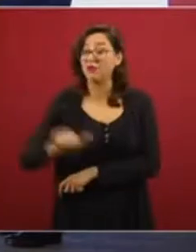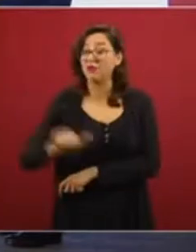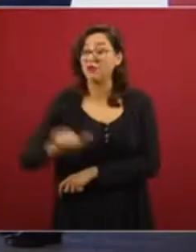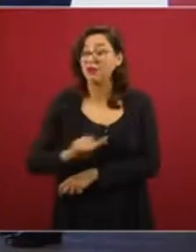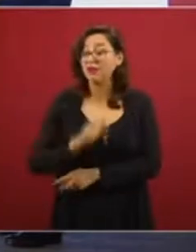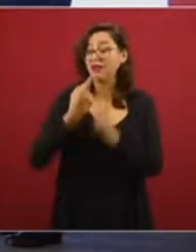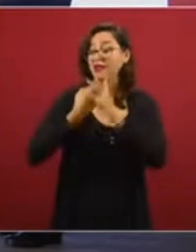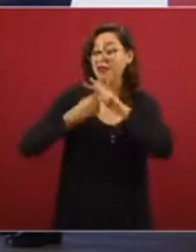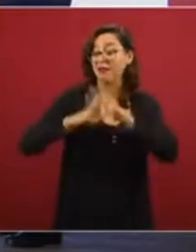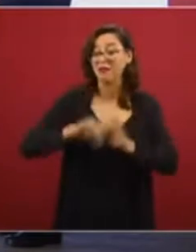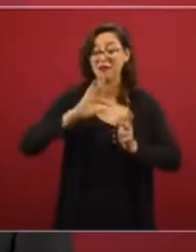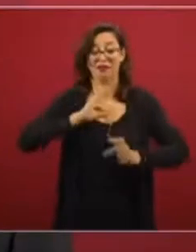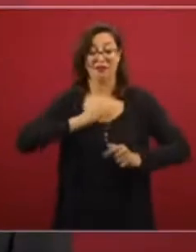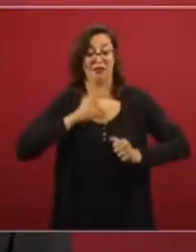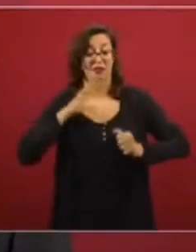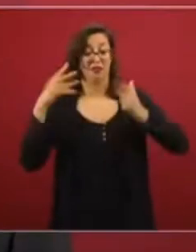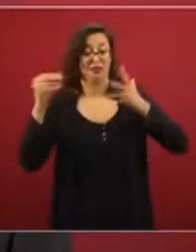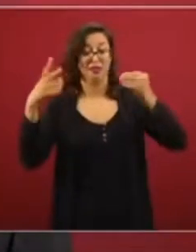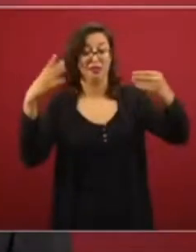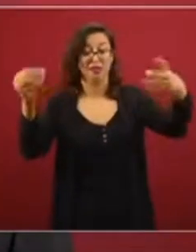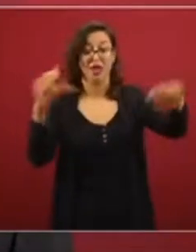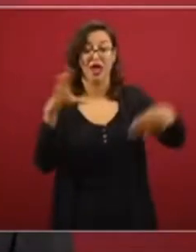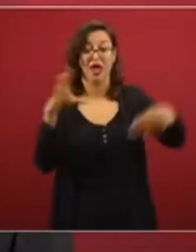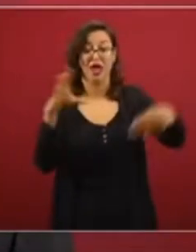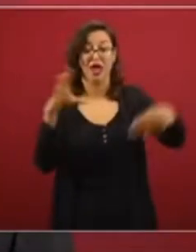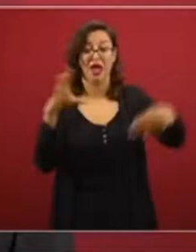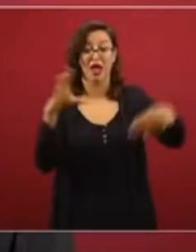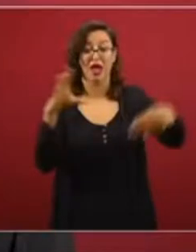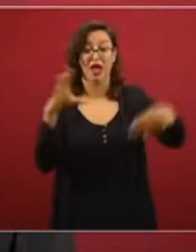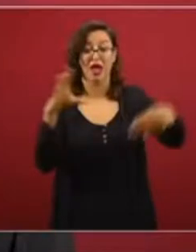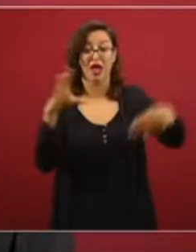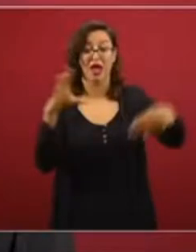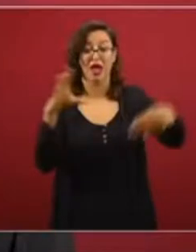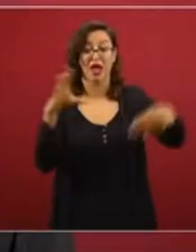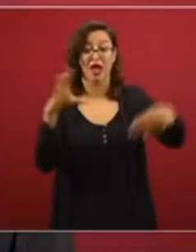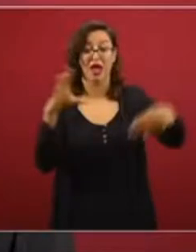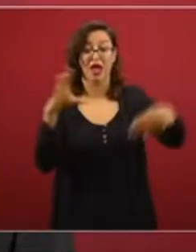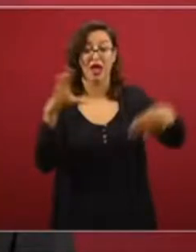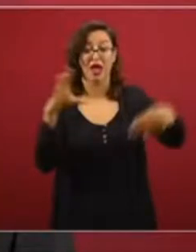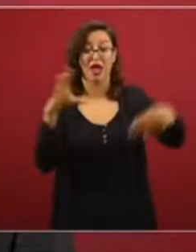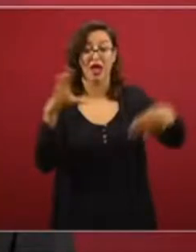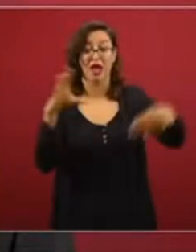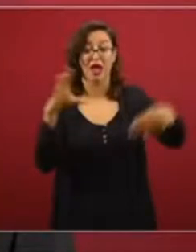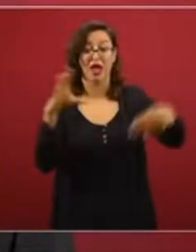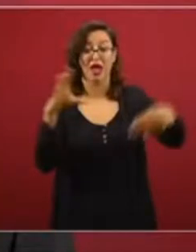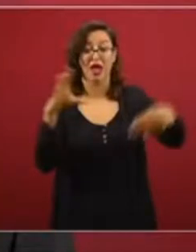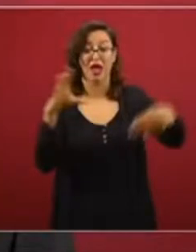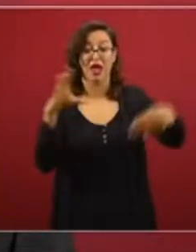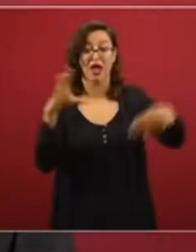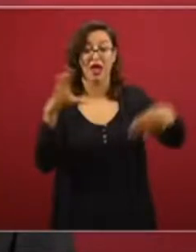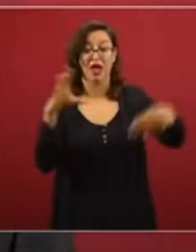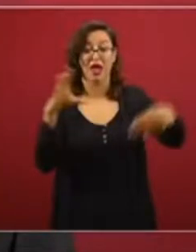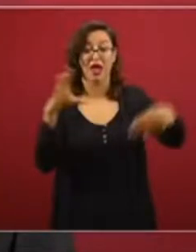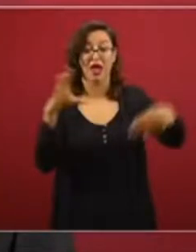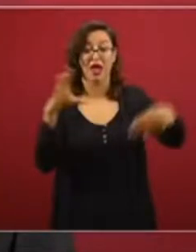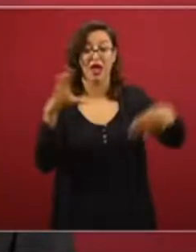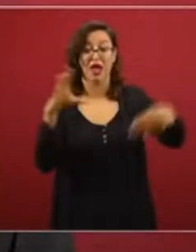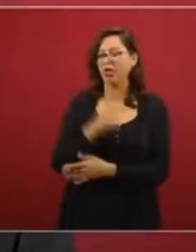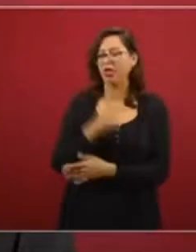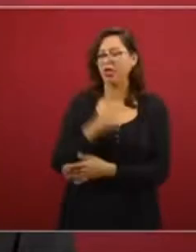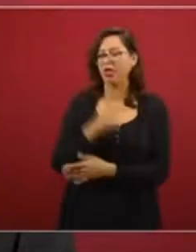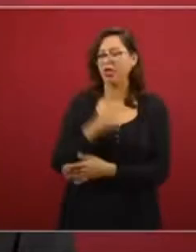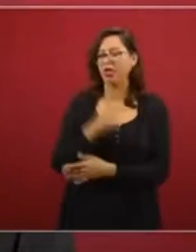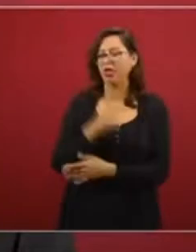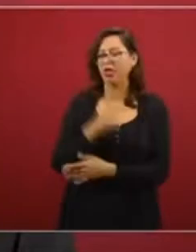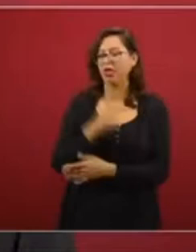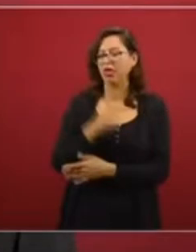COVID. Quedó claro en México y en muchos países del mundo. It was clear in Mexico and many places of the world.